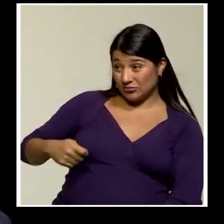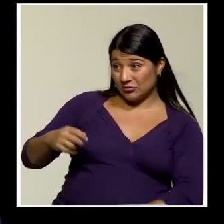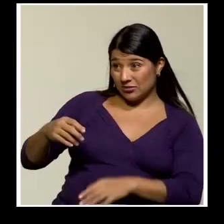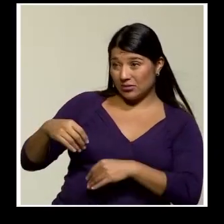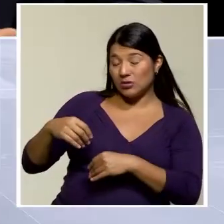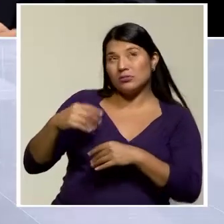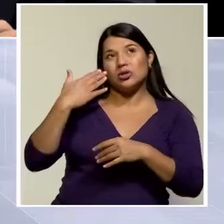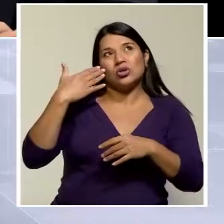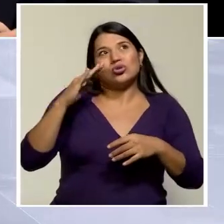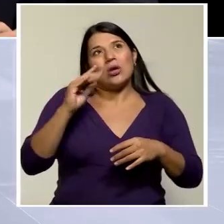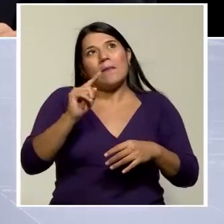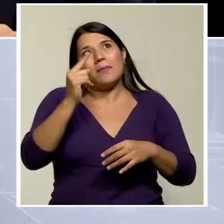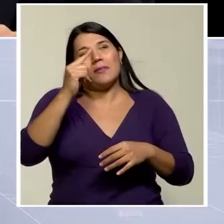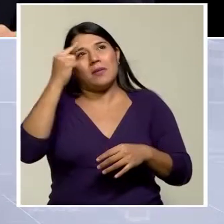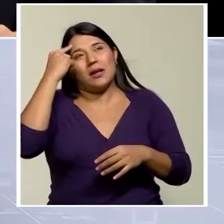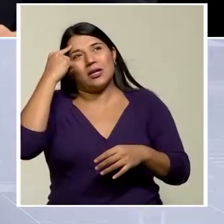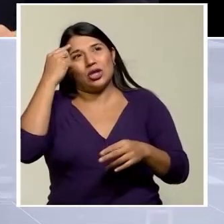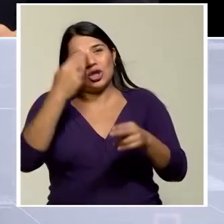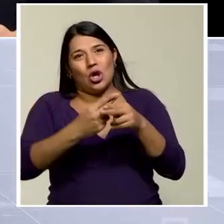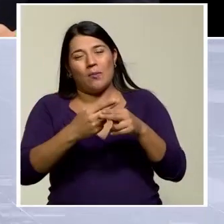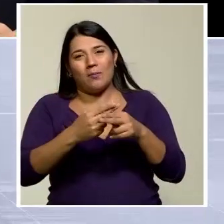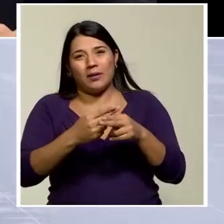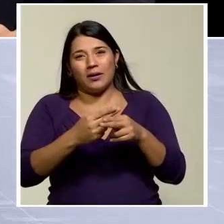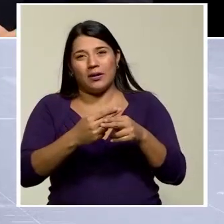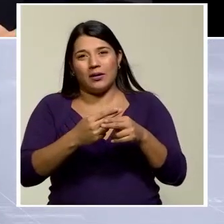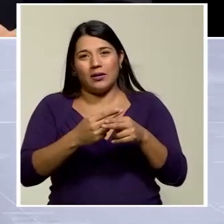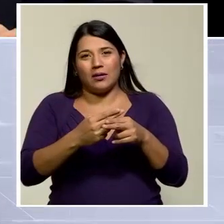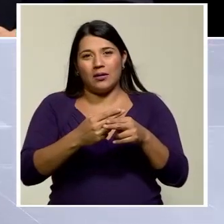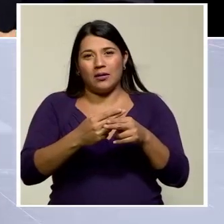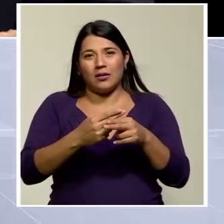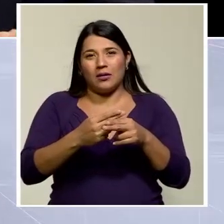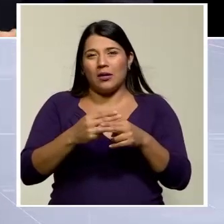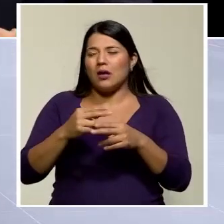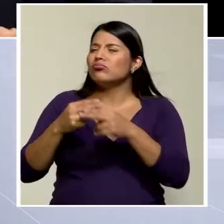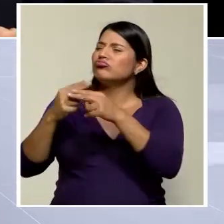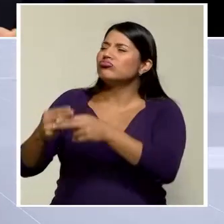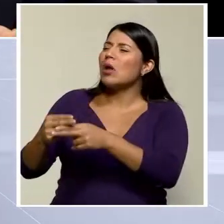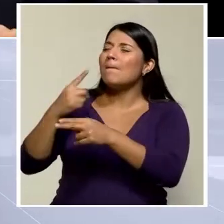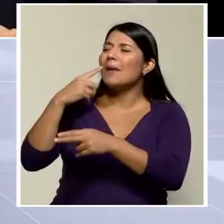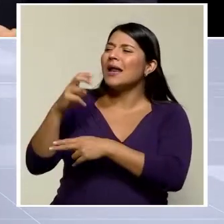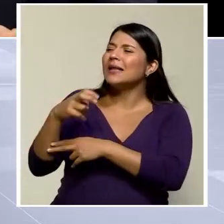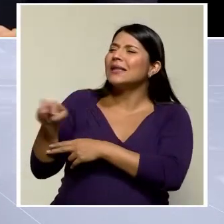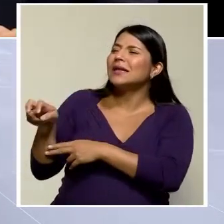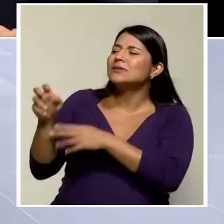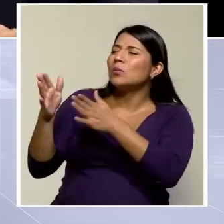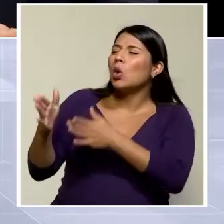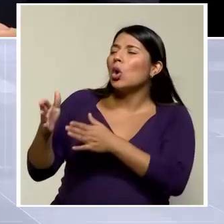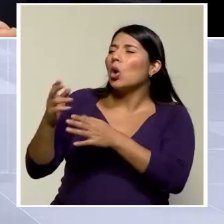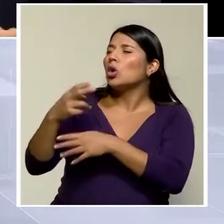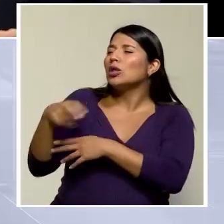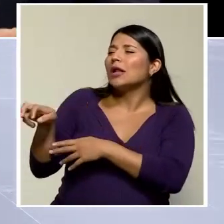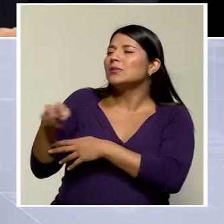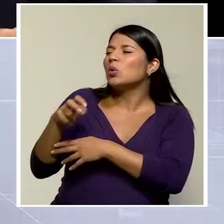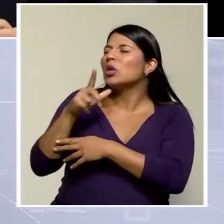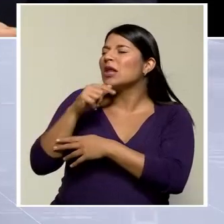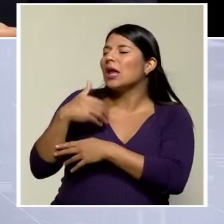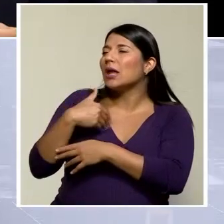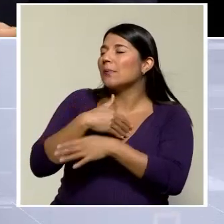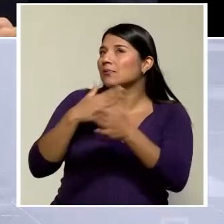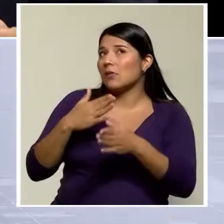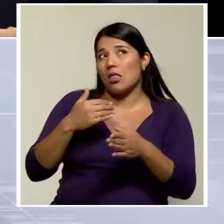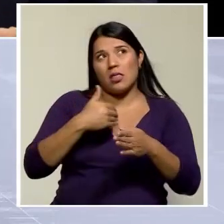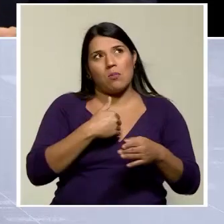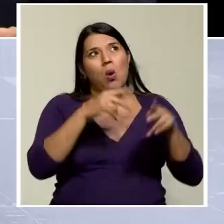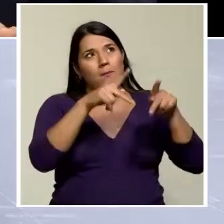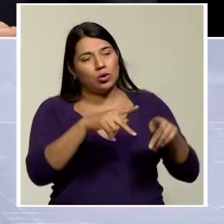el primer nombre que me vino a la mente. Nómbreme a alguien para transportes. Para transportes, tenemos también personas